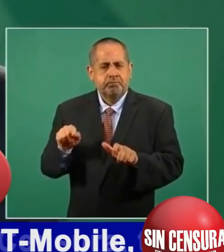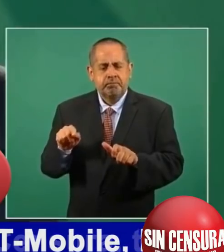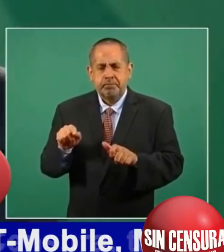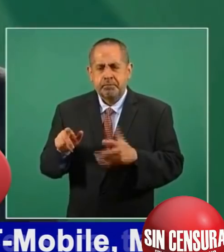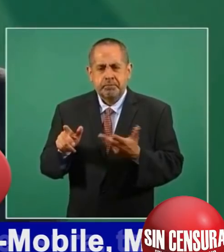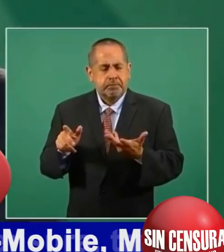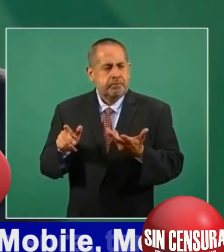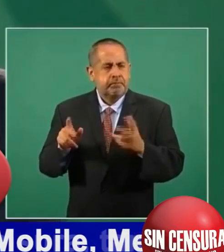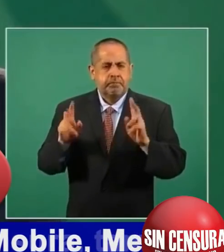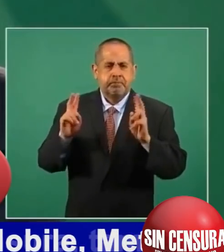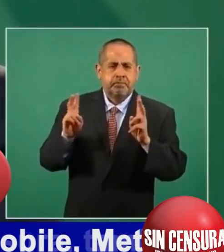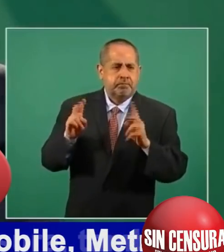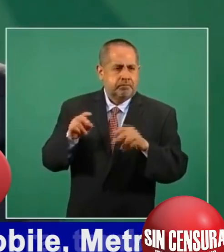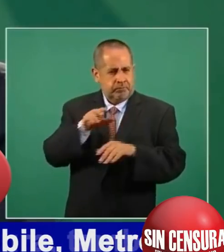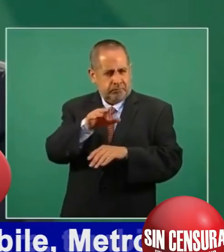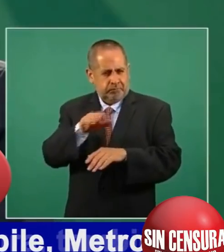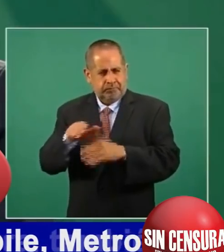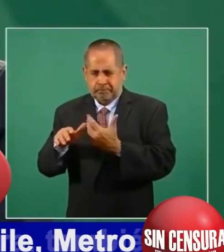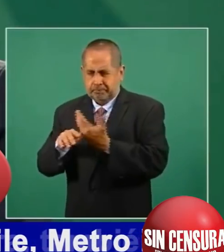el fenómeno migratorio,